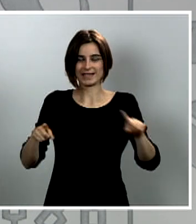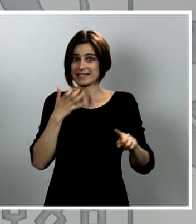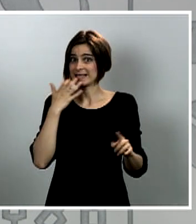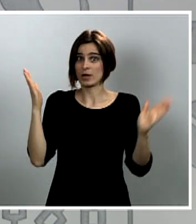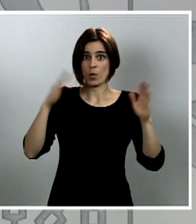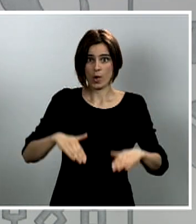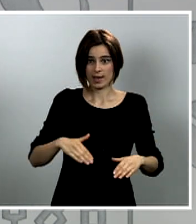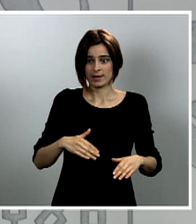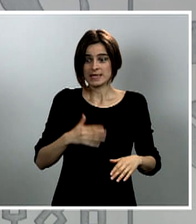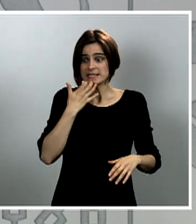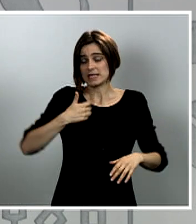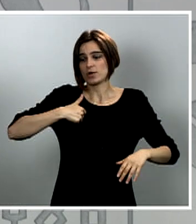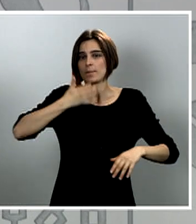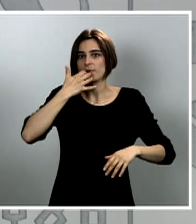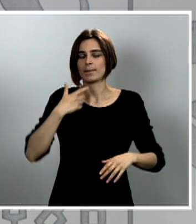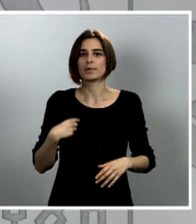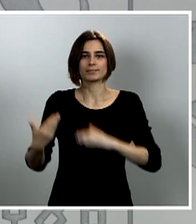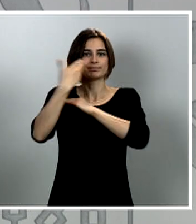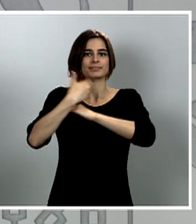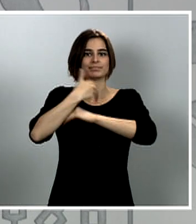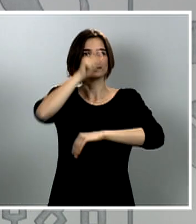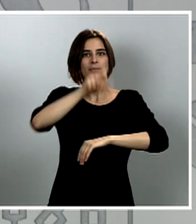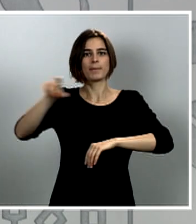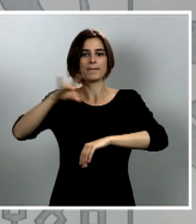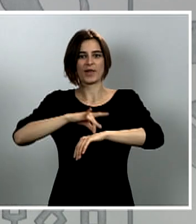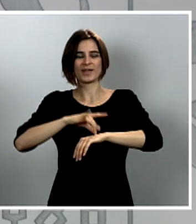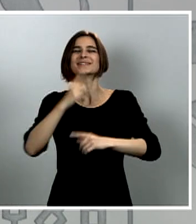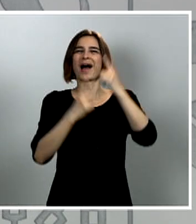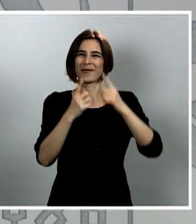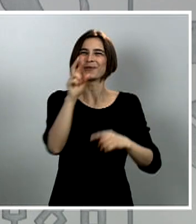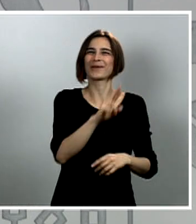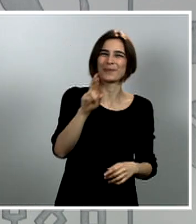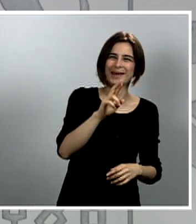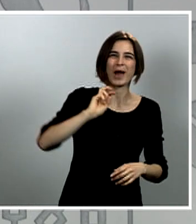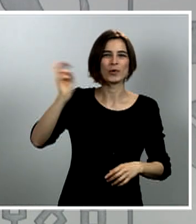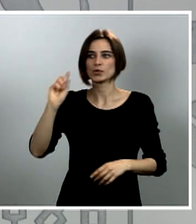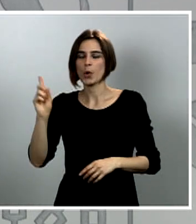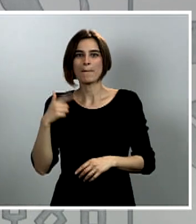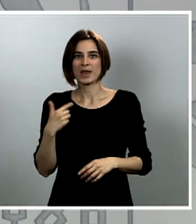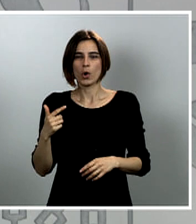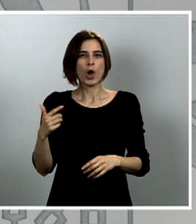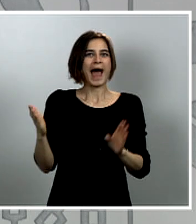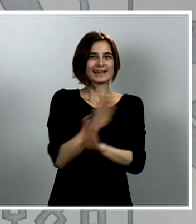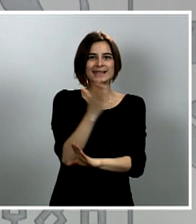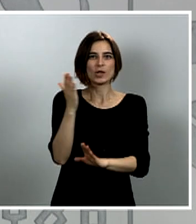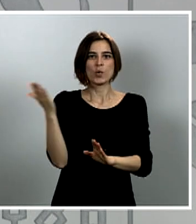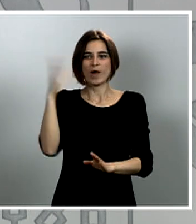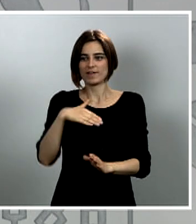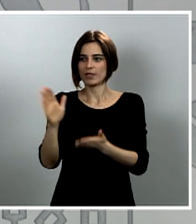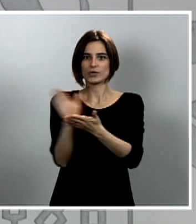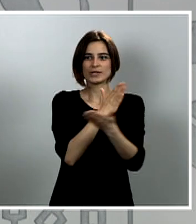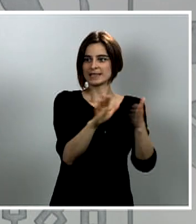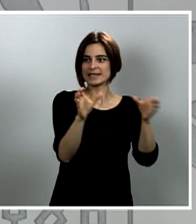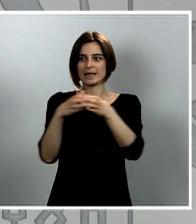no, por lo tanto mi tratamiento es eficaz a la mitad, realmente no es un resultado válido. Tenemos que esperar los resultados de